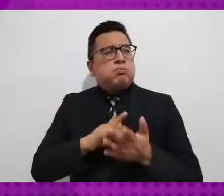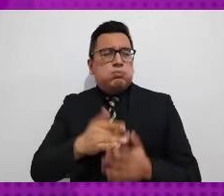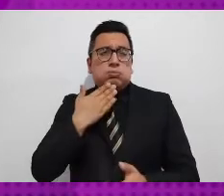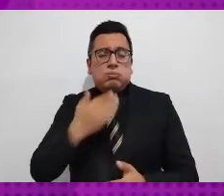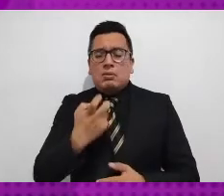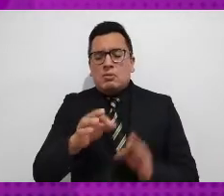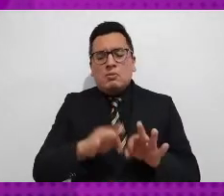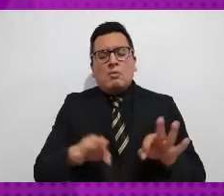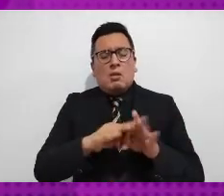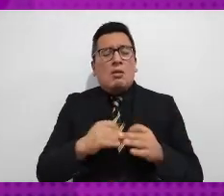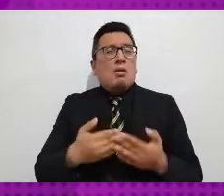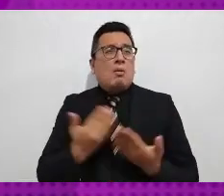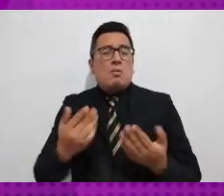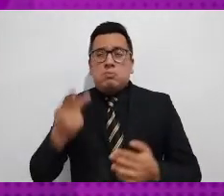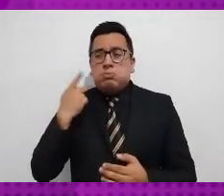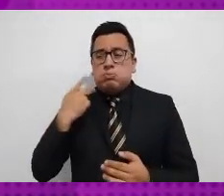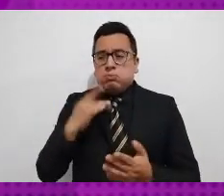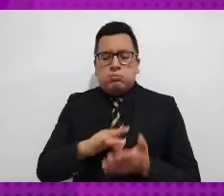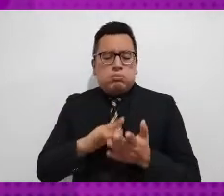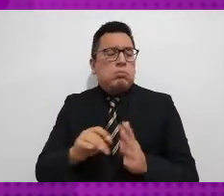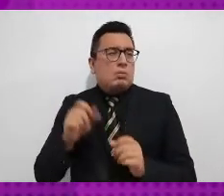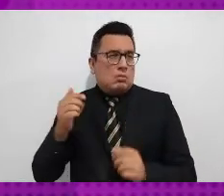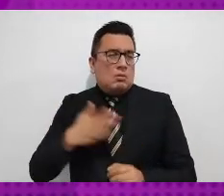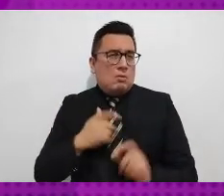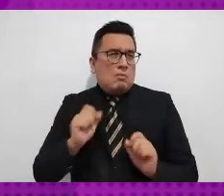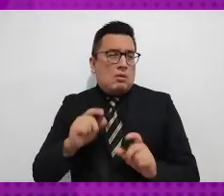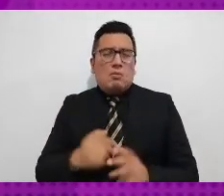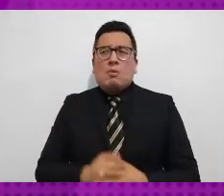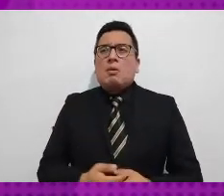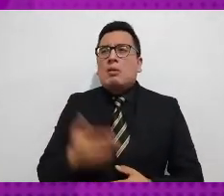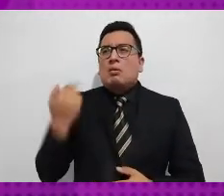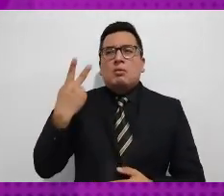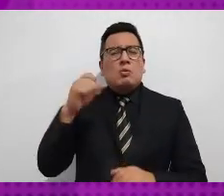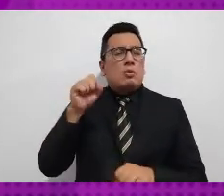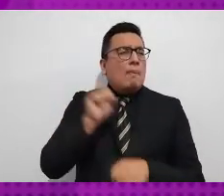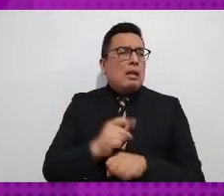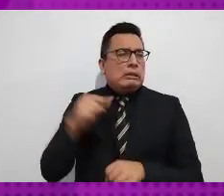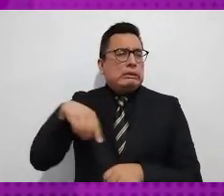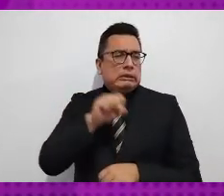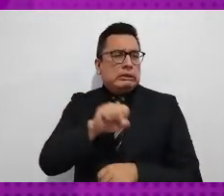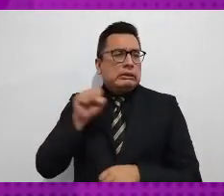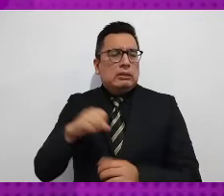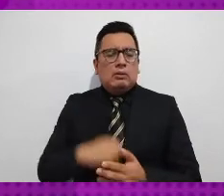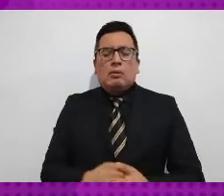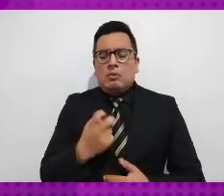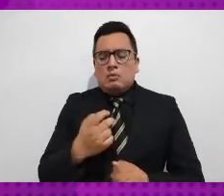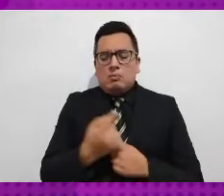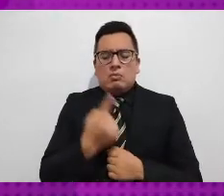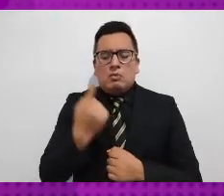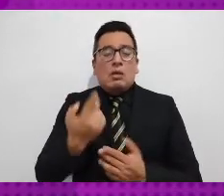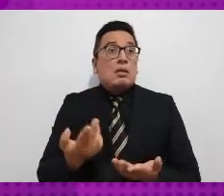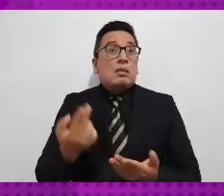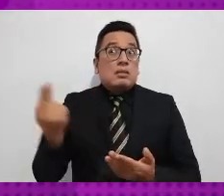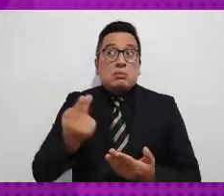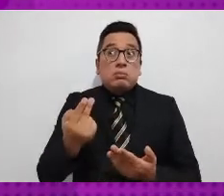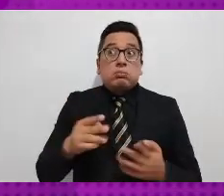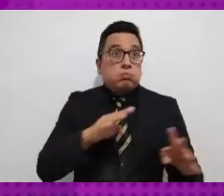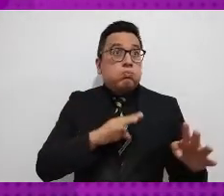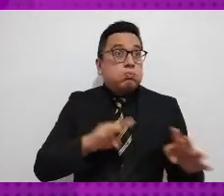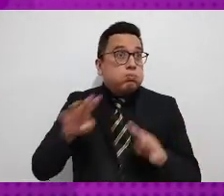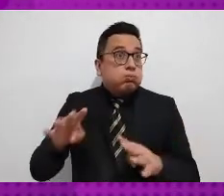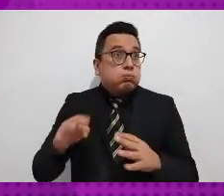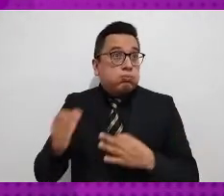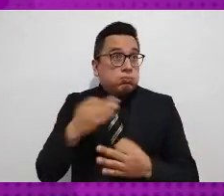a marchar. Yo participé en la marcha también hace 2 semanas aquí en Saltillo, justamente porque la visibilidad tiene que estar en todos los